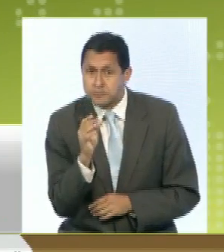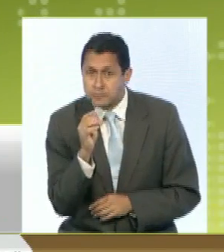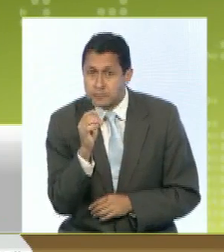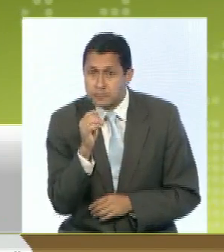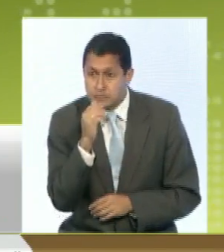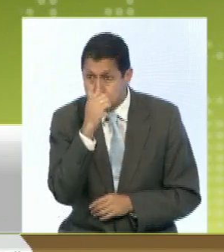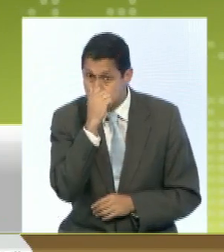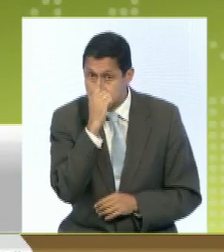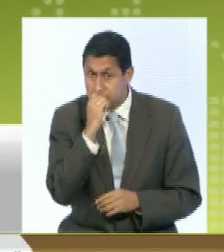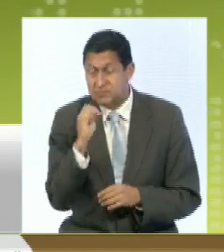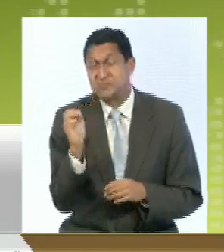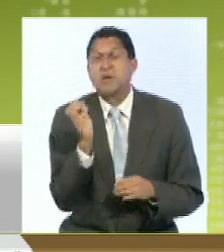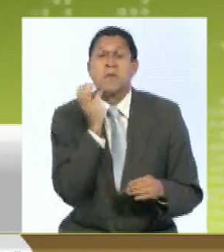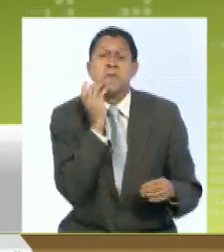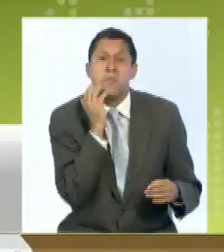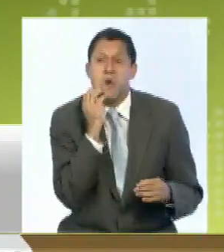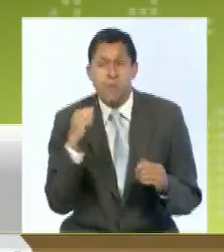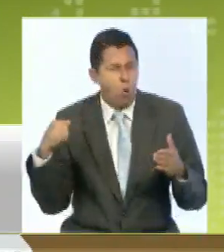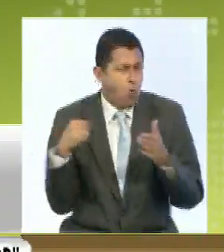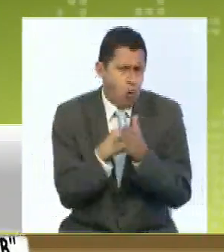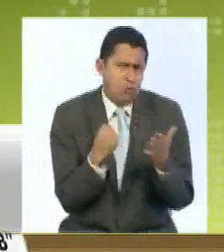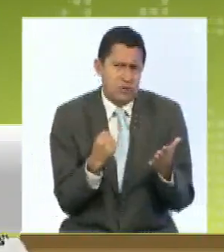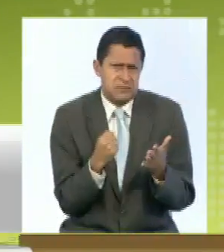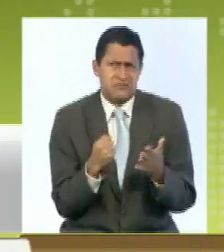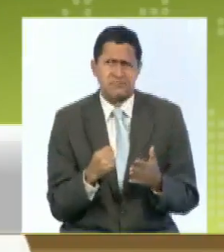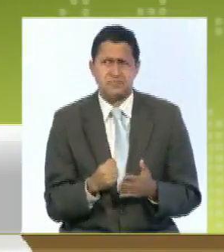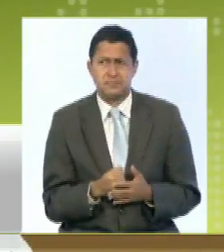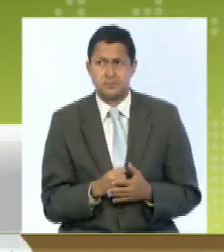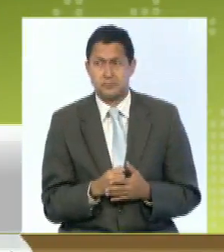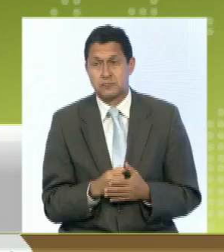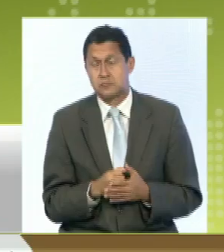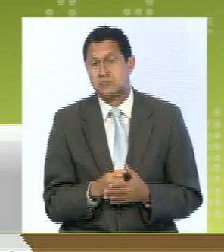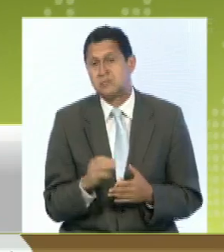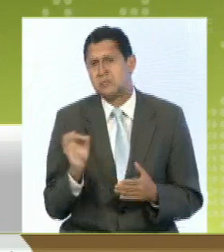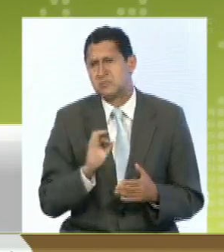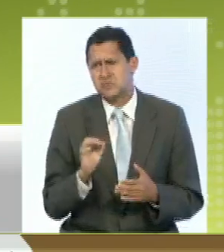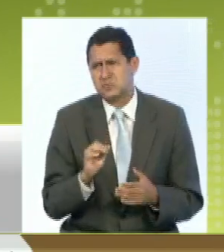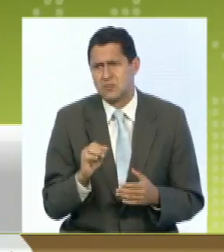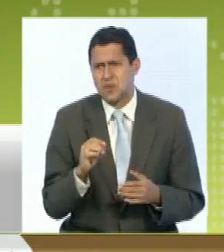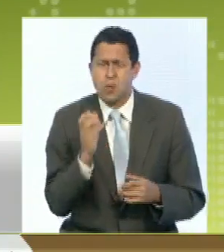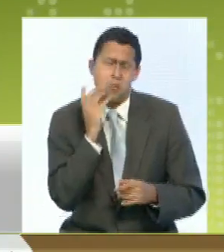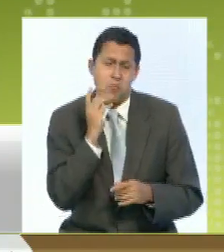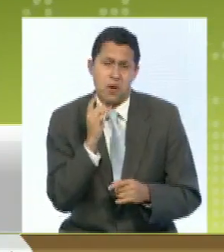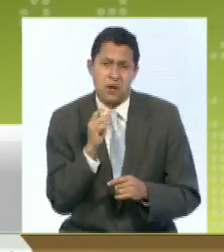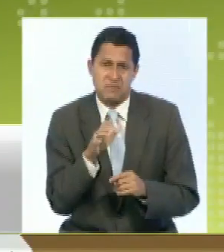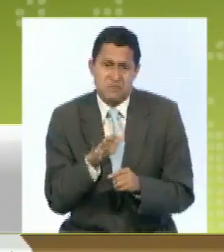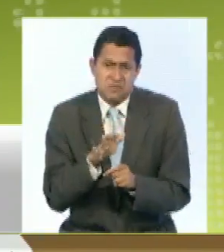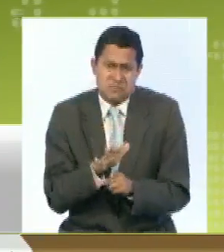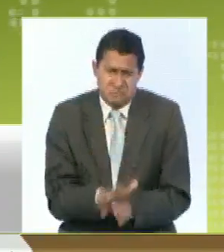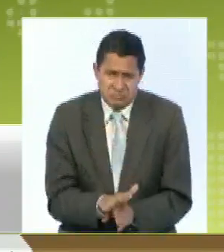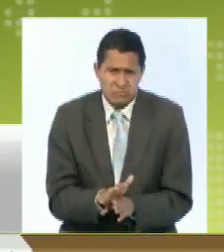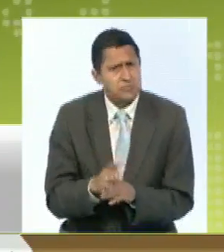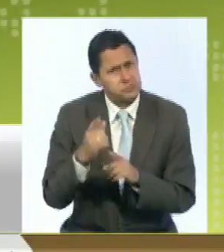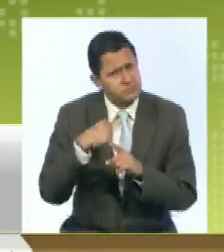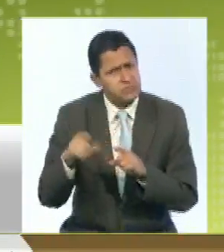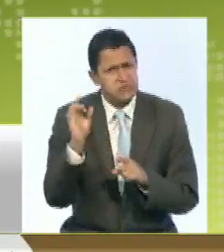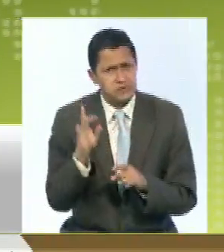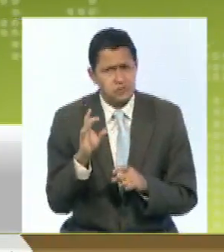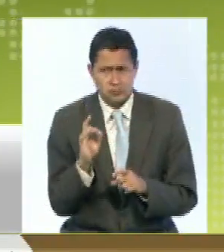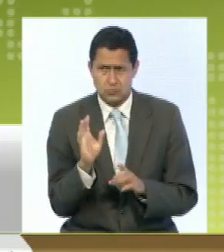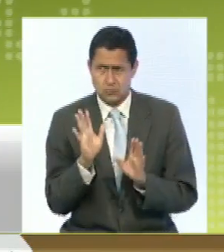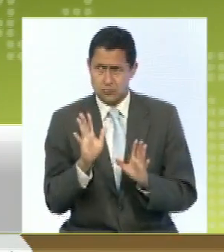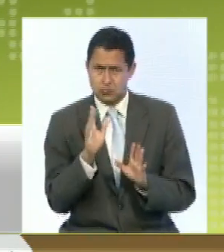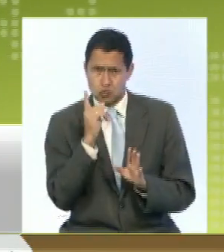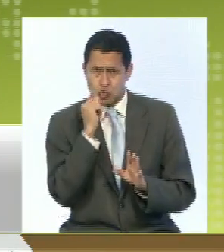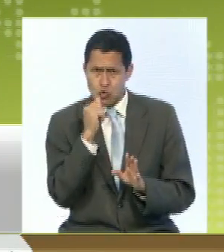varicocele al dolor cuando hay un traumatismo sea un traumatismo contuso un traumatismo penetrante o por aplastamiento es totalmente diferente no lo mismo cuando el